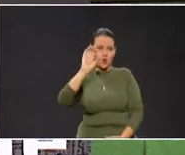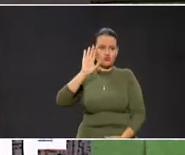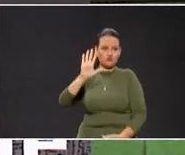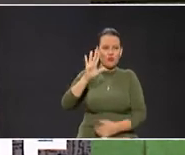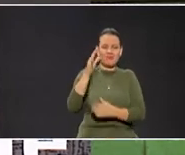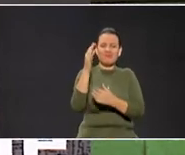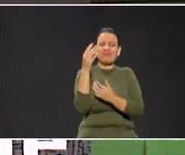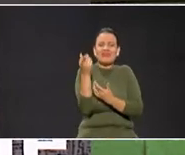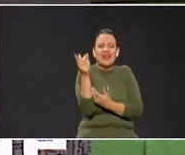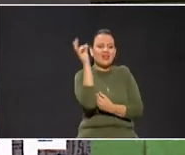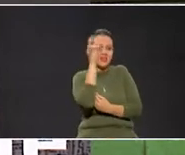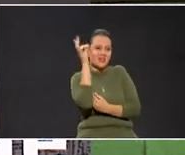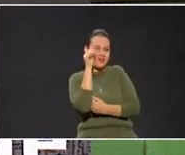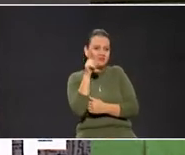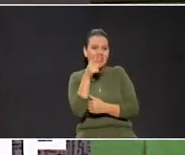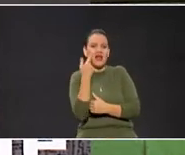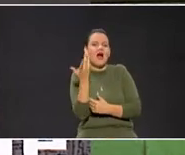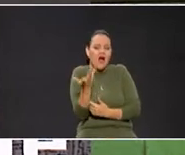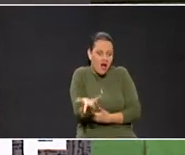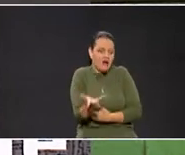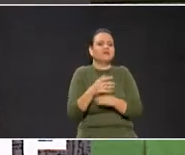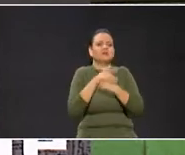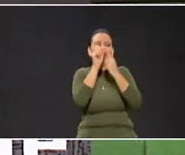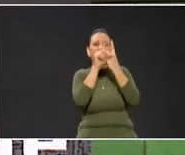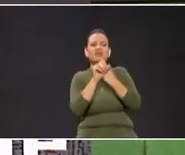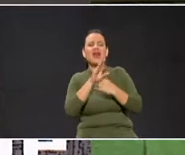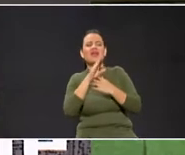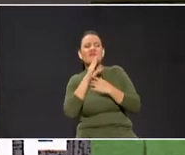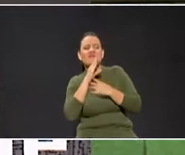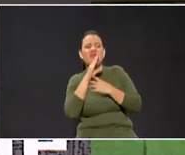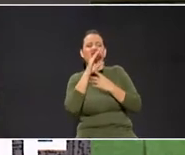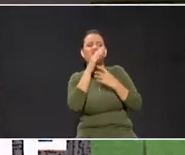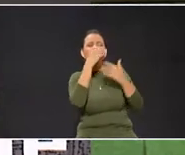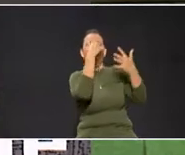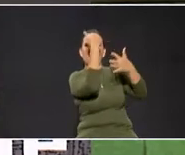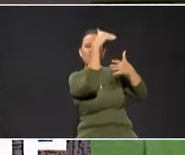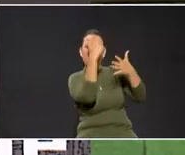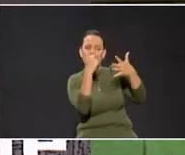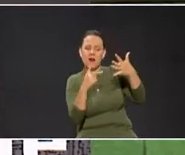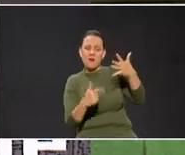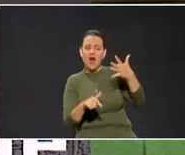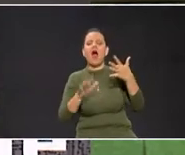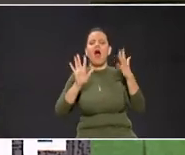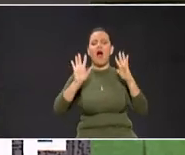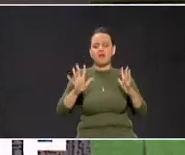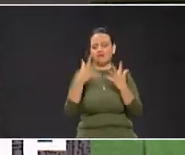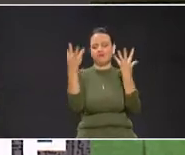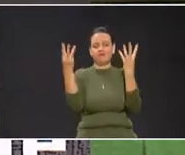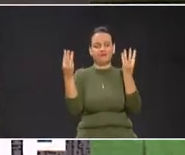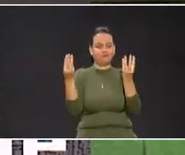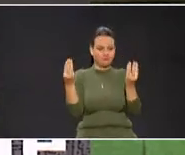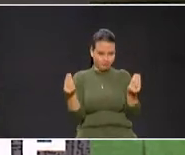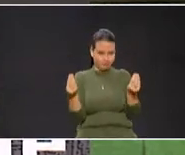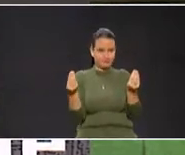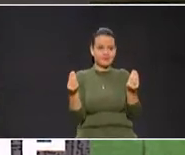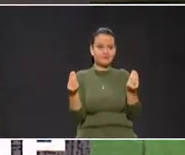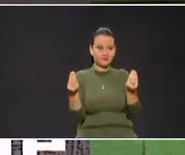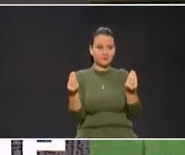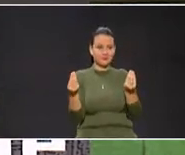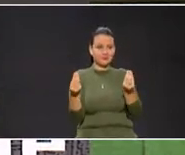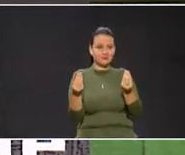es la ubicación que esta encuesta daba y la el esquema del sistema de este debate es